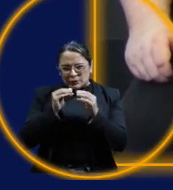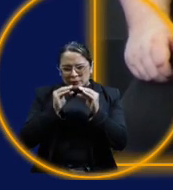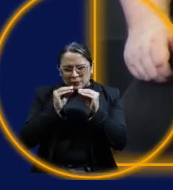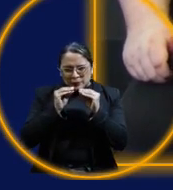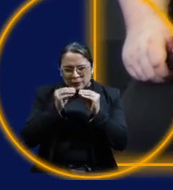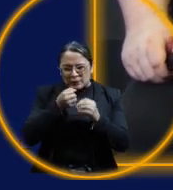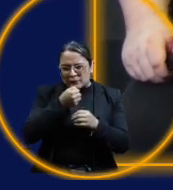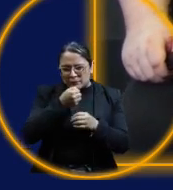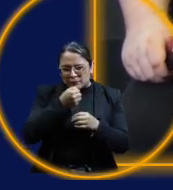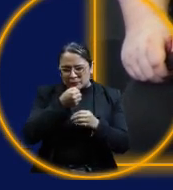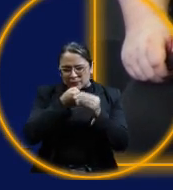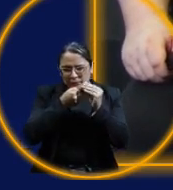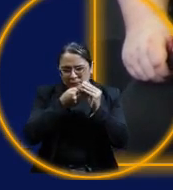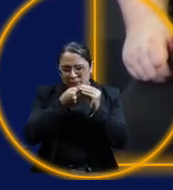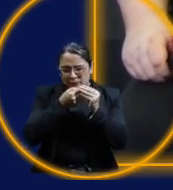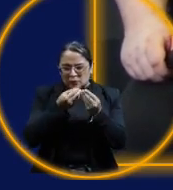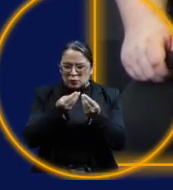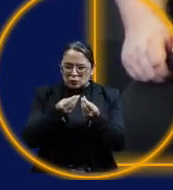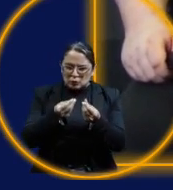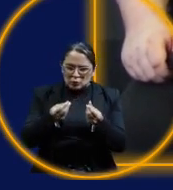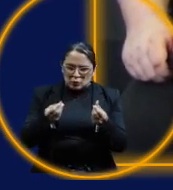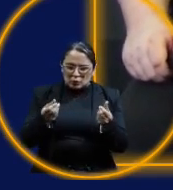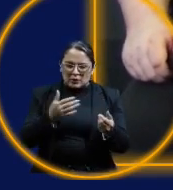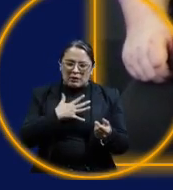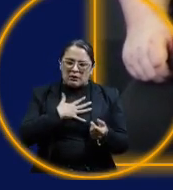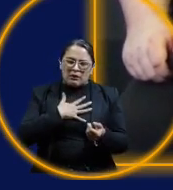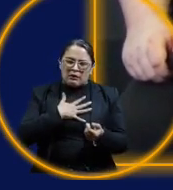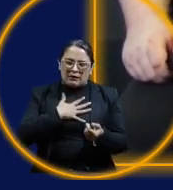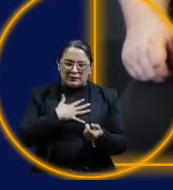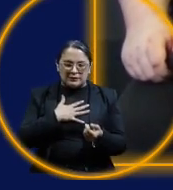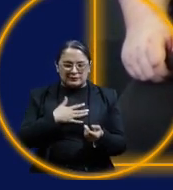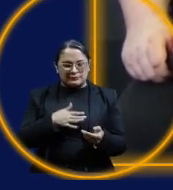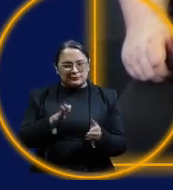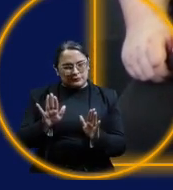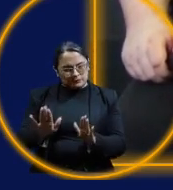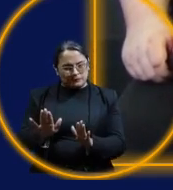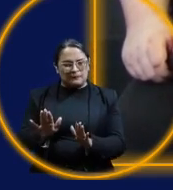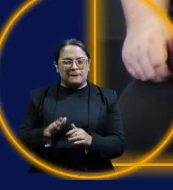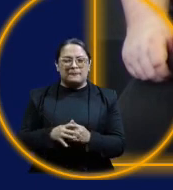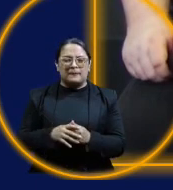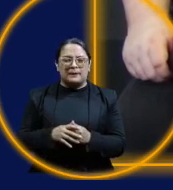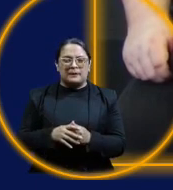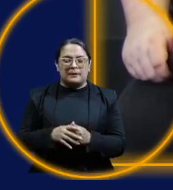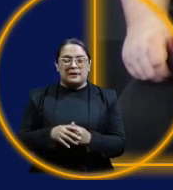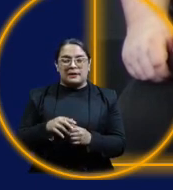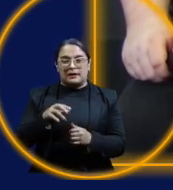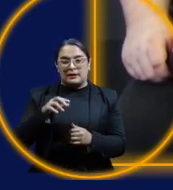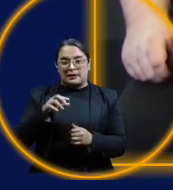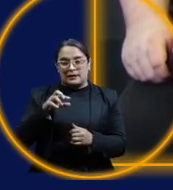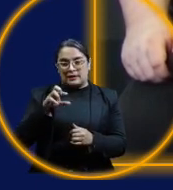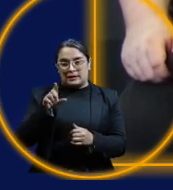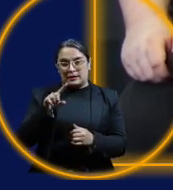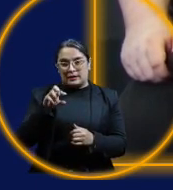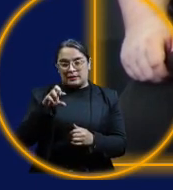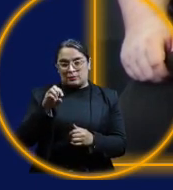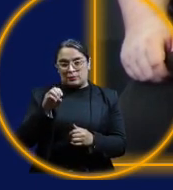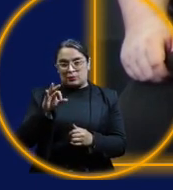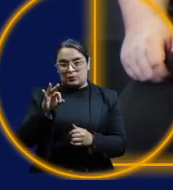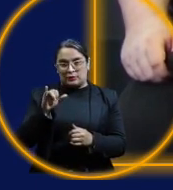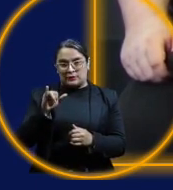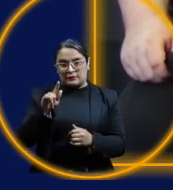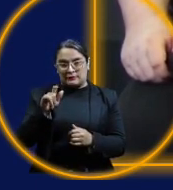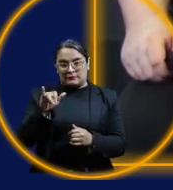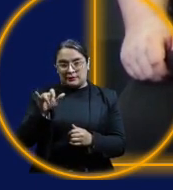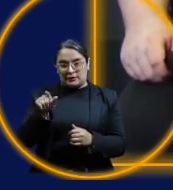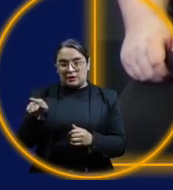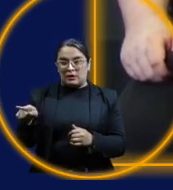como muy melódica como muy angelical y Spotify la escogió ella como su los